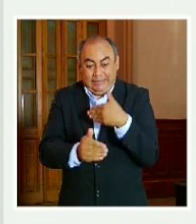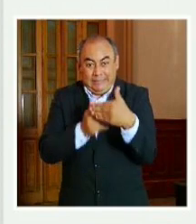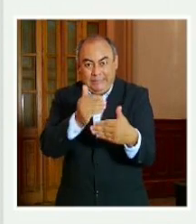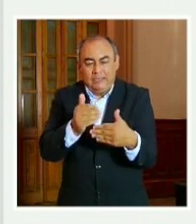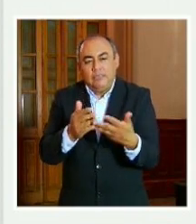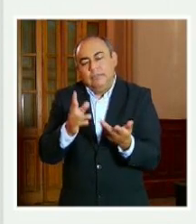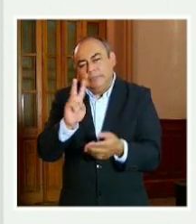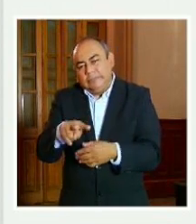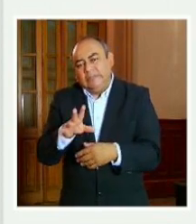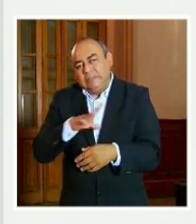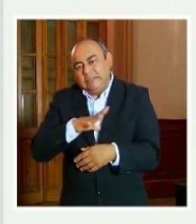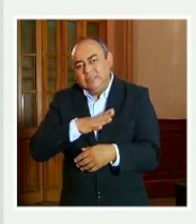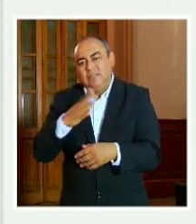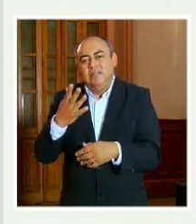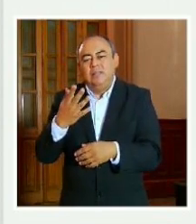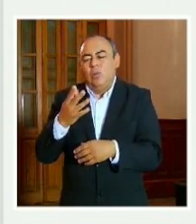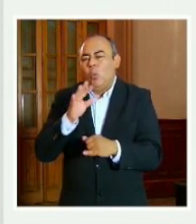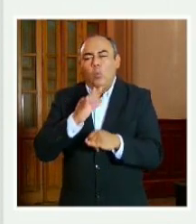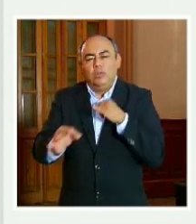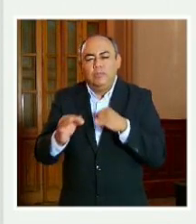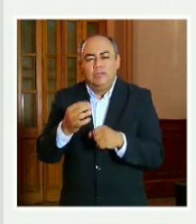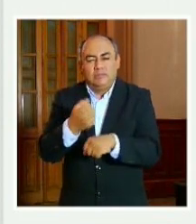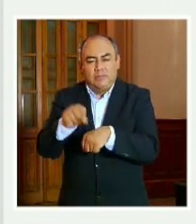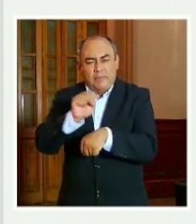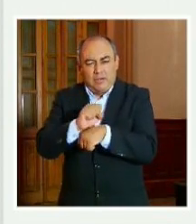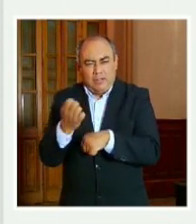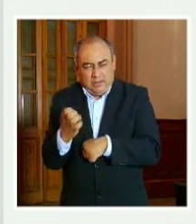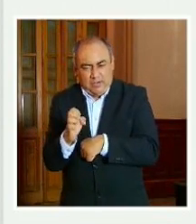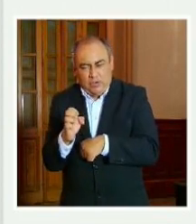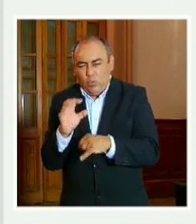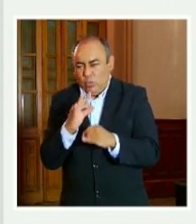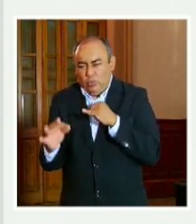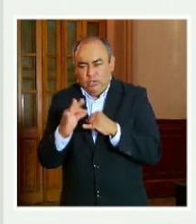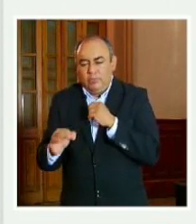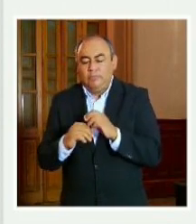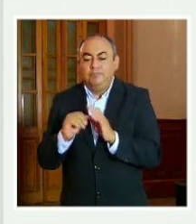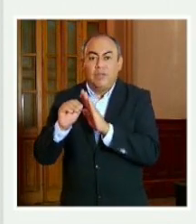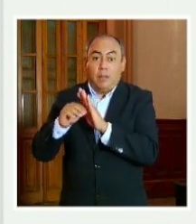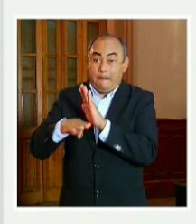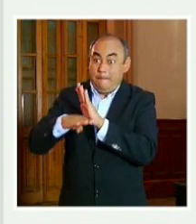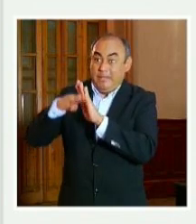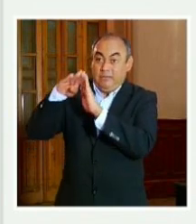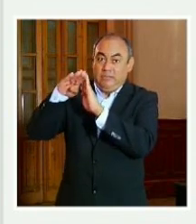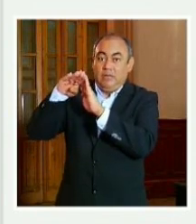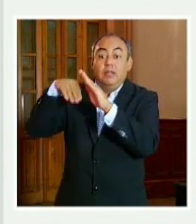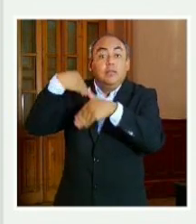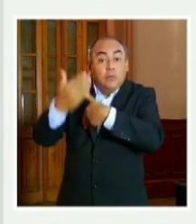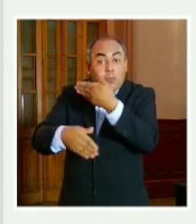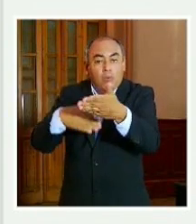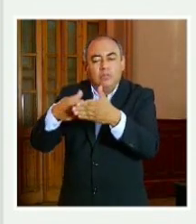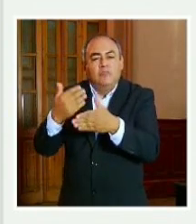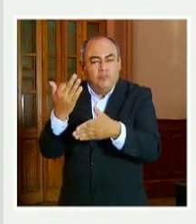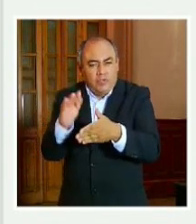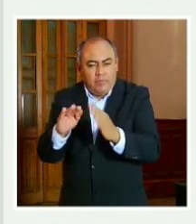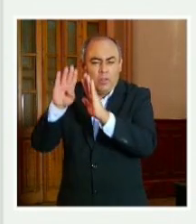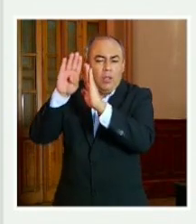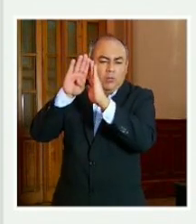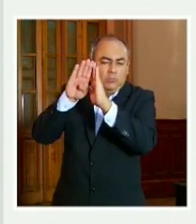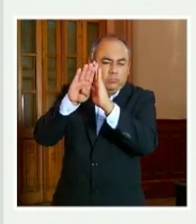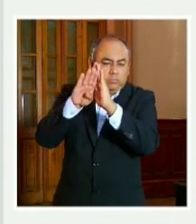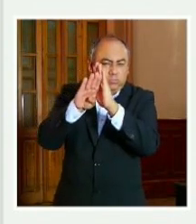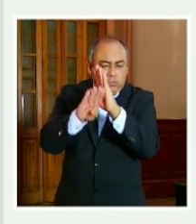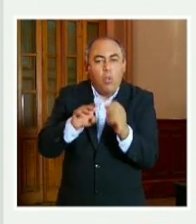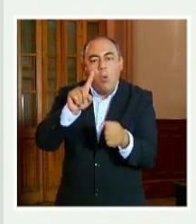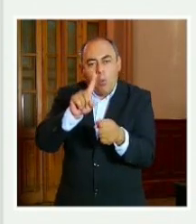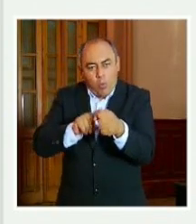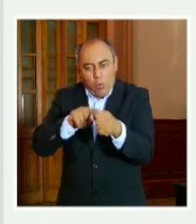más crítica, la última de enero, y luego este descenso que se ve reflejado no solamente en el color,